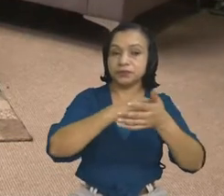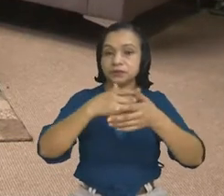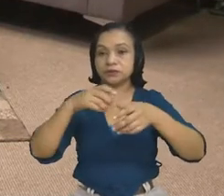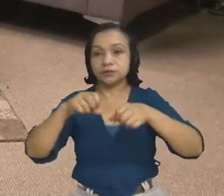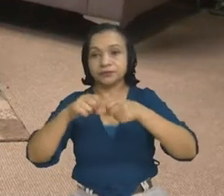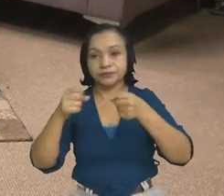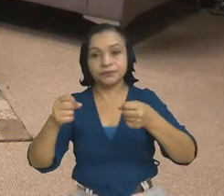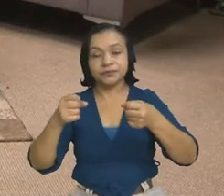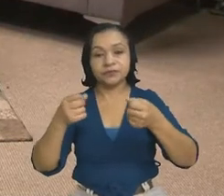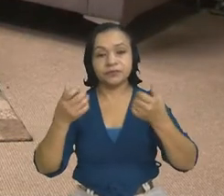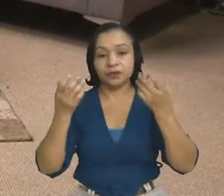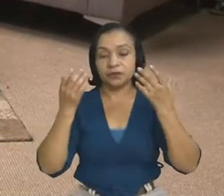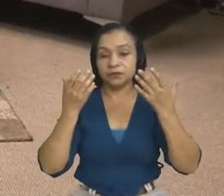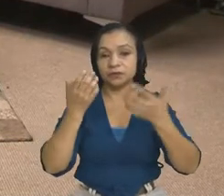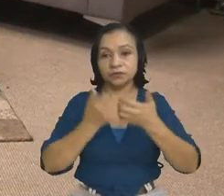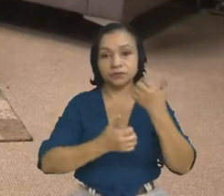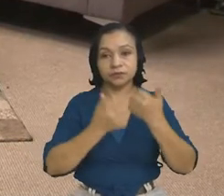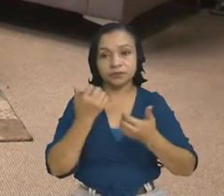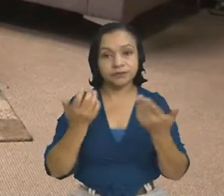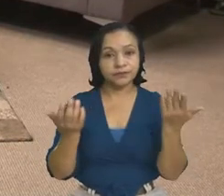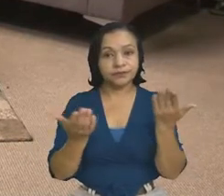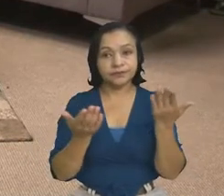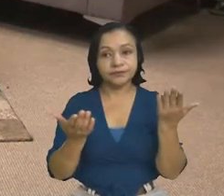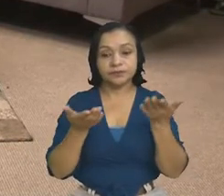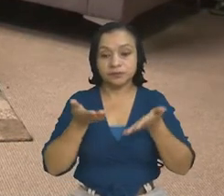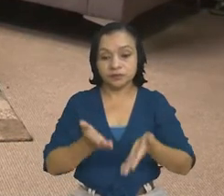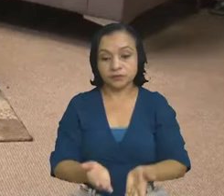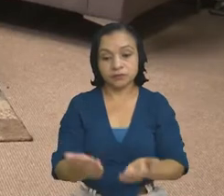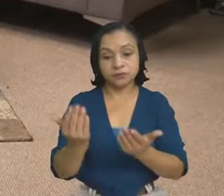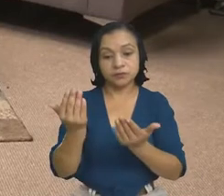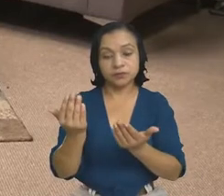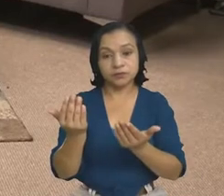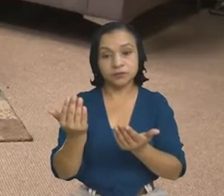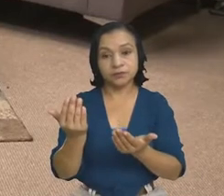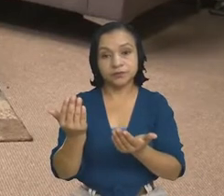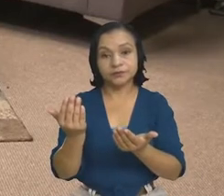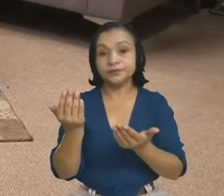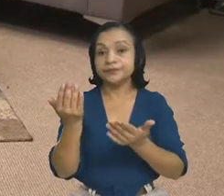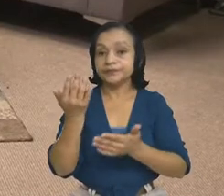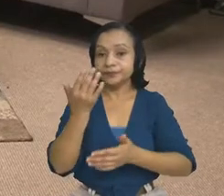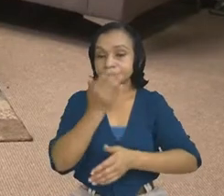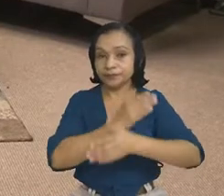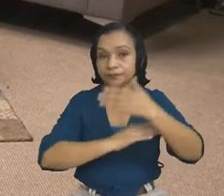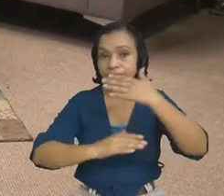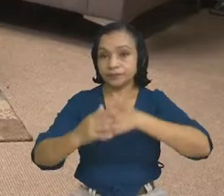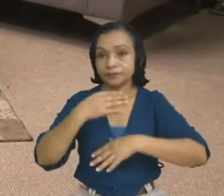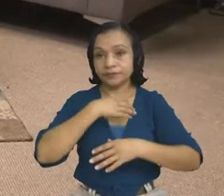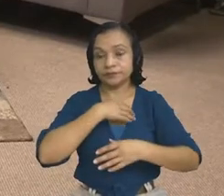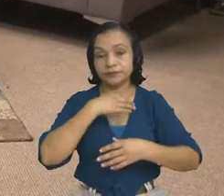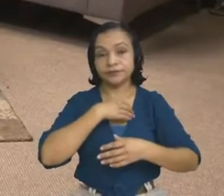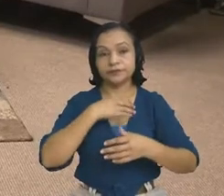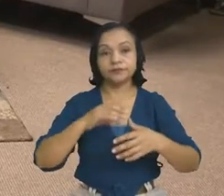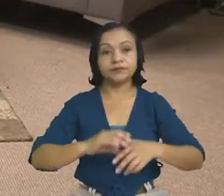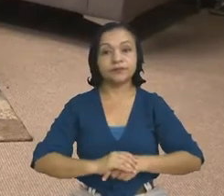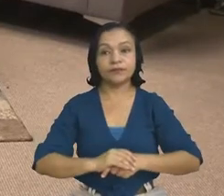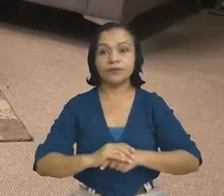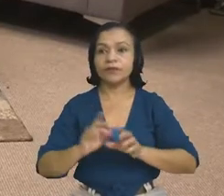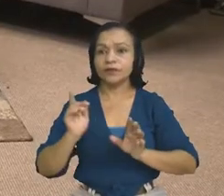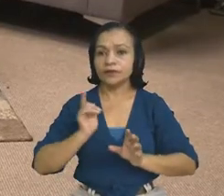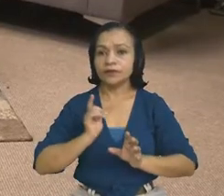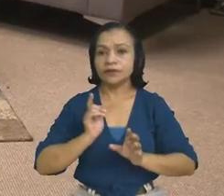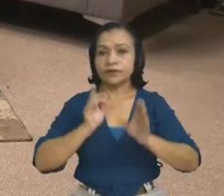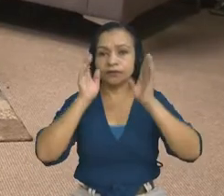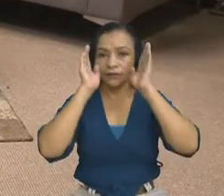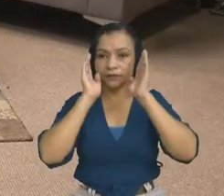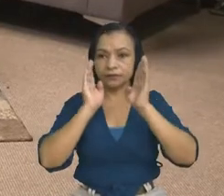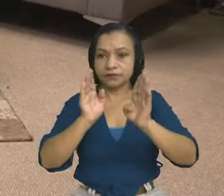algún proceso infeccioso, algún factor de nacimiento que pudo haber dejado una situación en que hay una discapacidad y que tiene que ser atendida